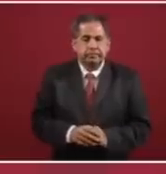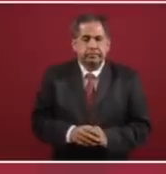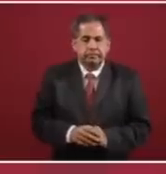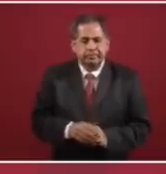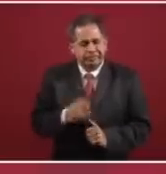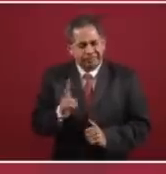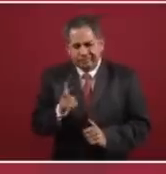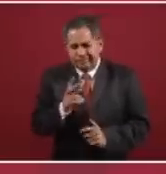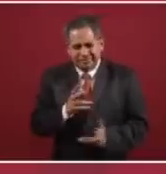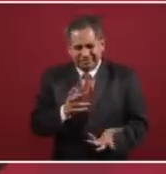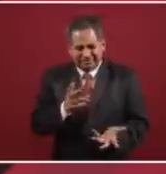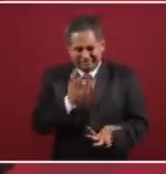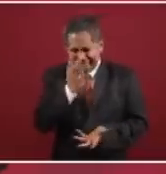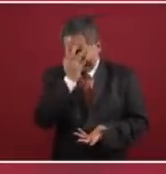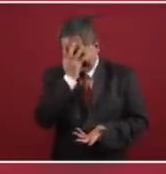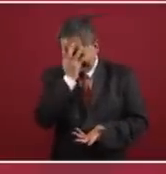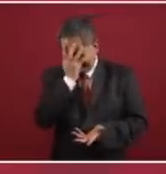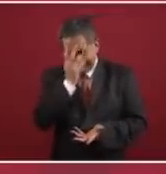vergonzoso